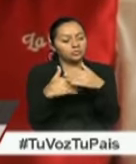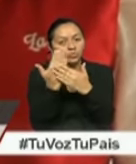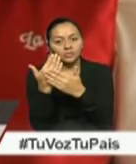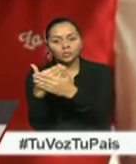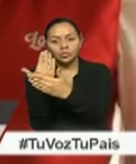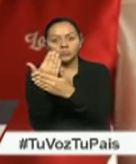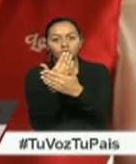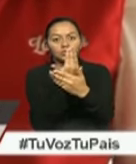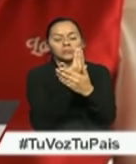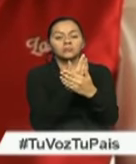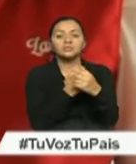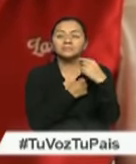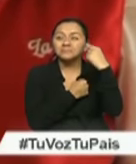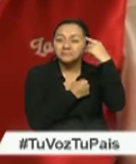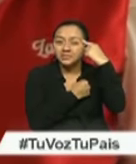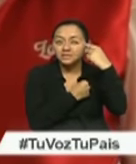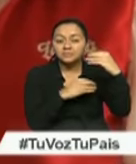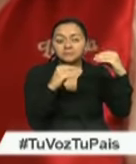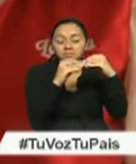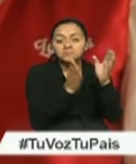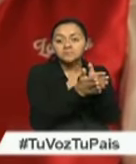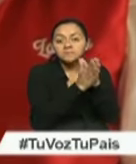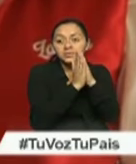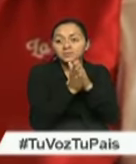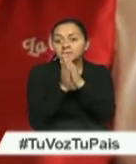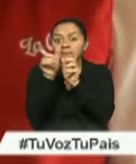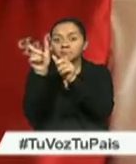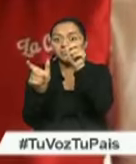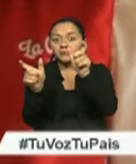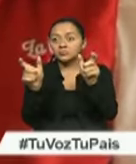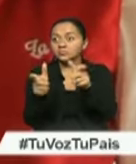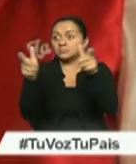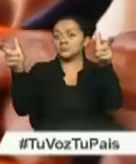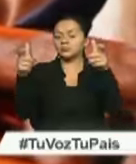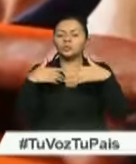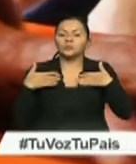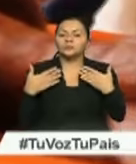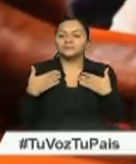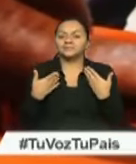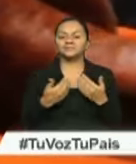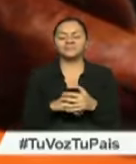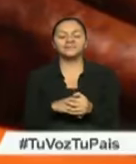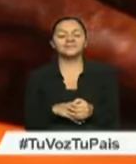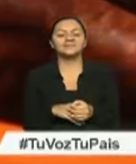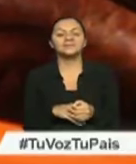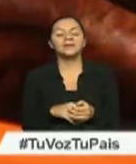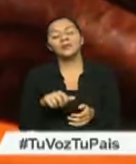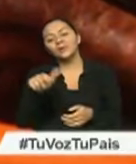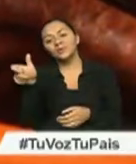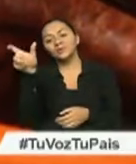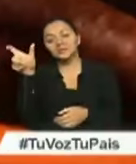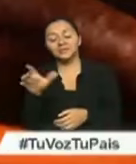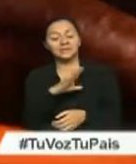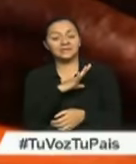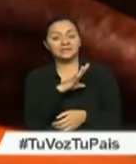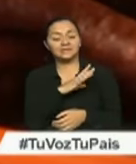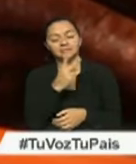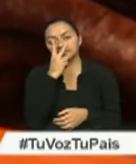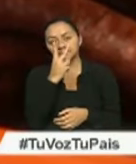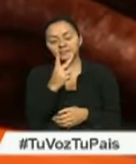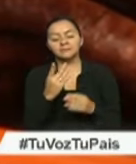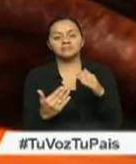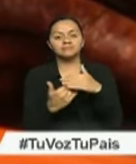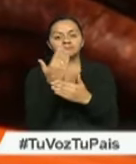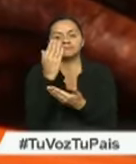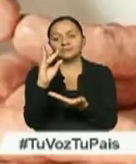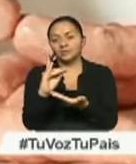que incrementan los pedidos para los clientes, para nosotros es una alegría. Gonzalo Chamorro es otro emprendedor de la